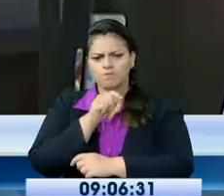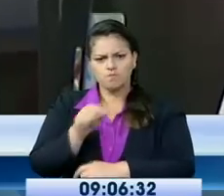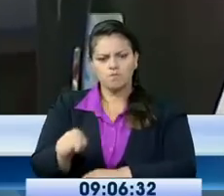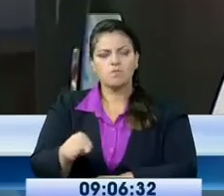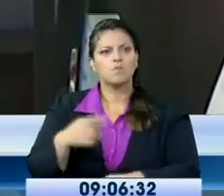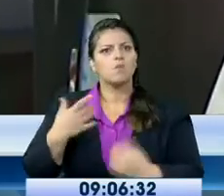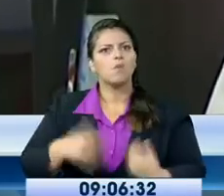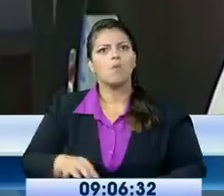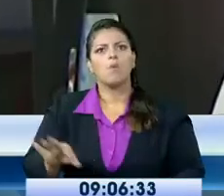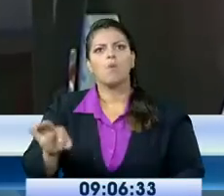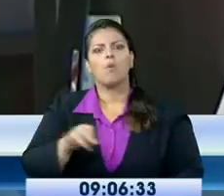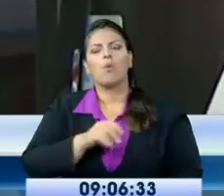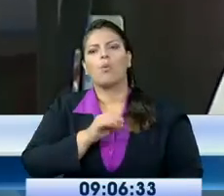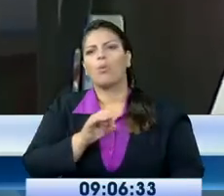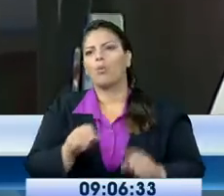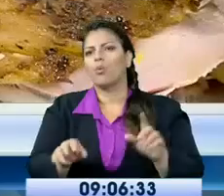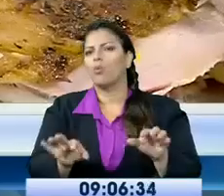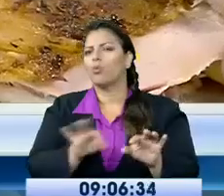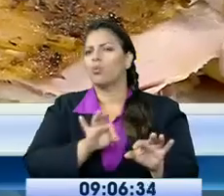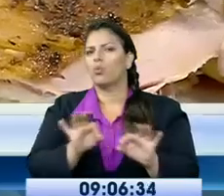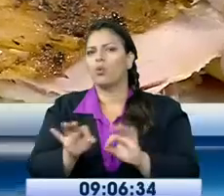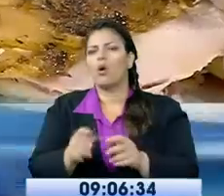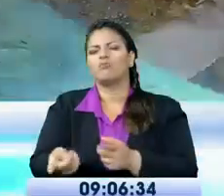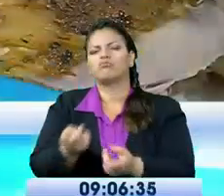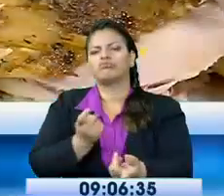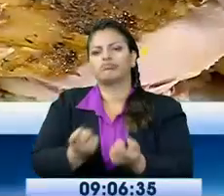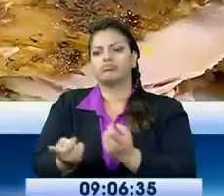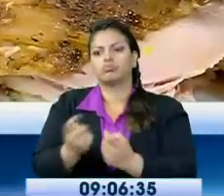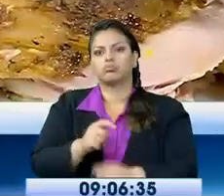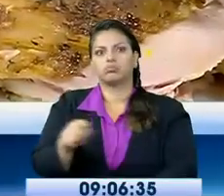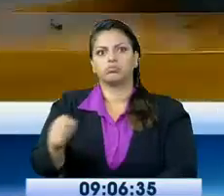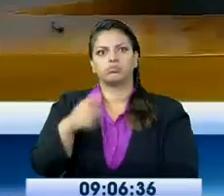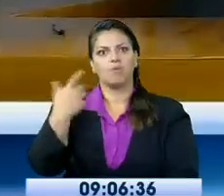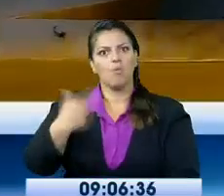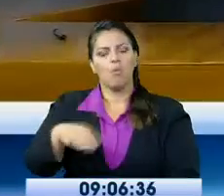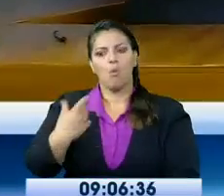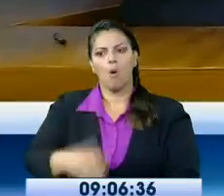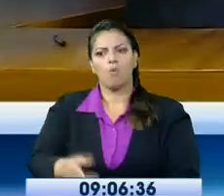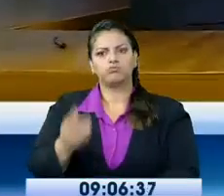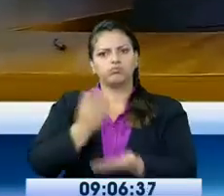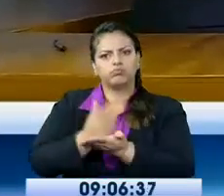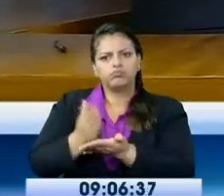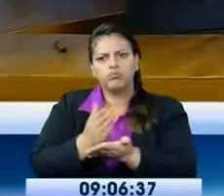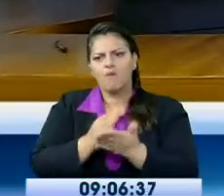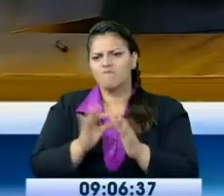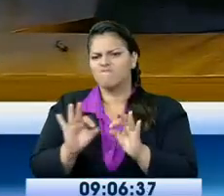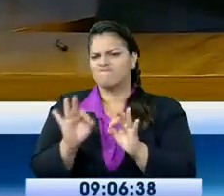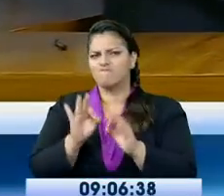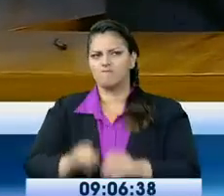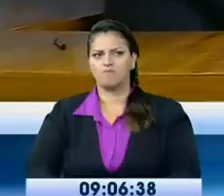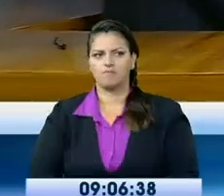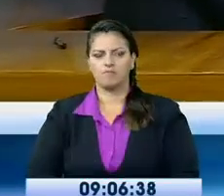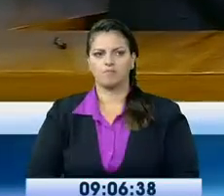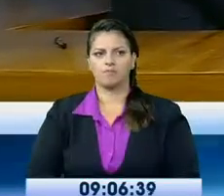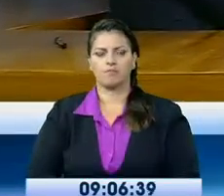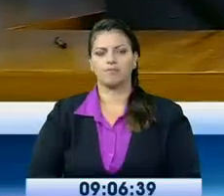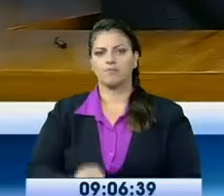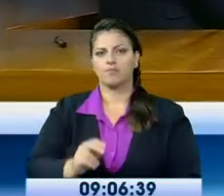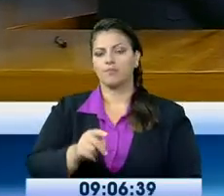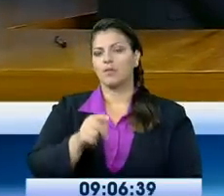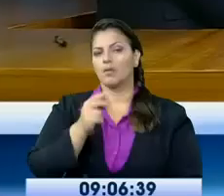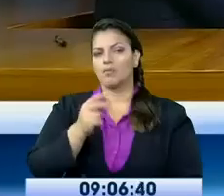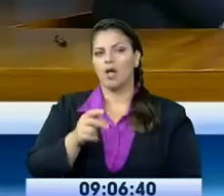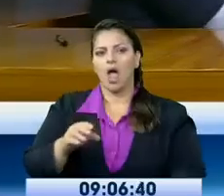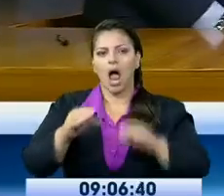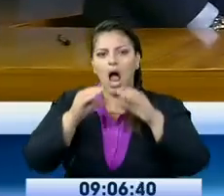gran calidad aquí al mesón. Luego fue el turno de los sándwiches de jamón de Carmita. Fabuloso.